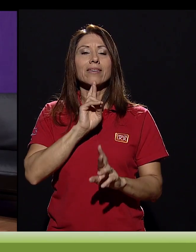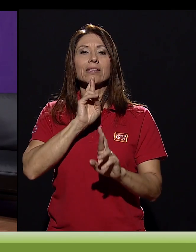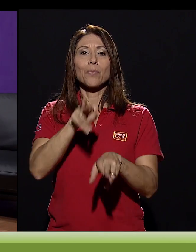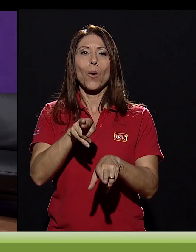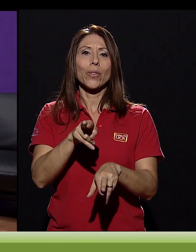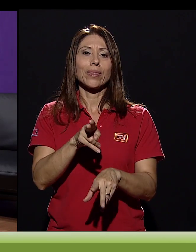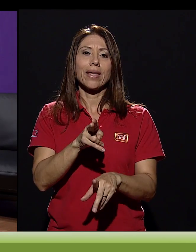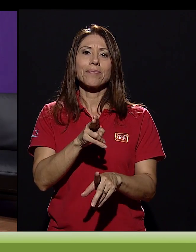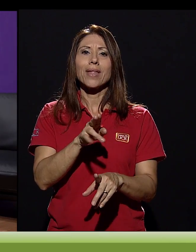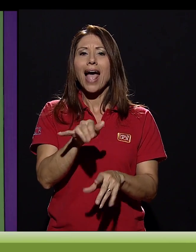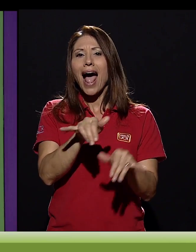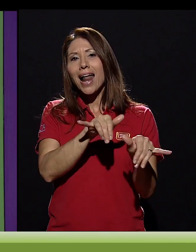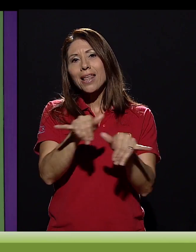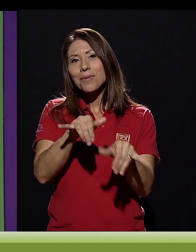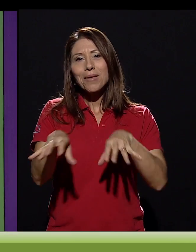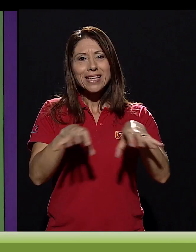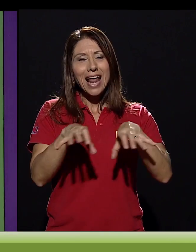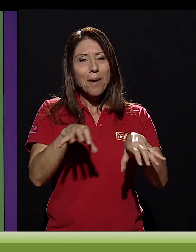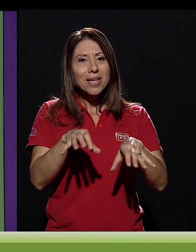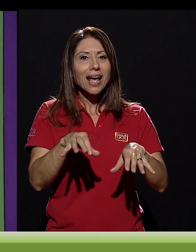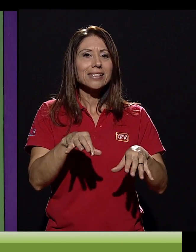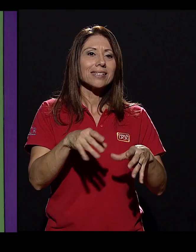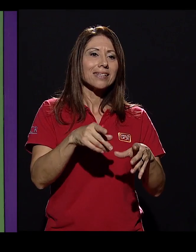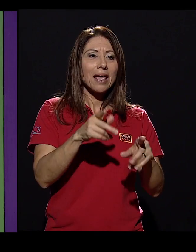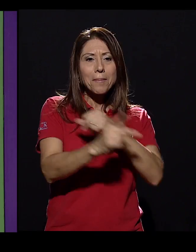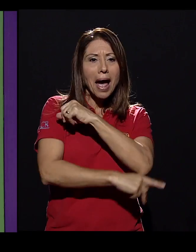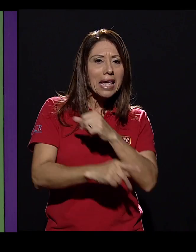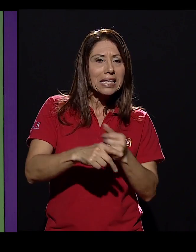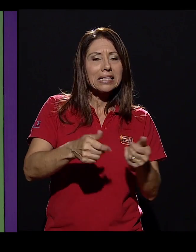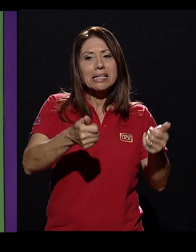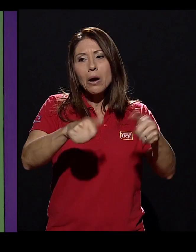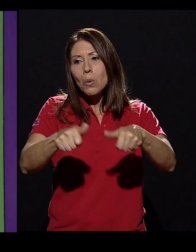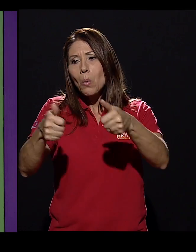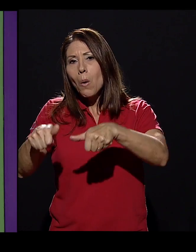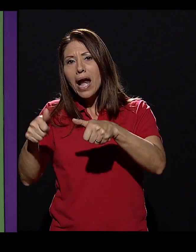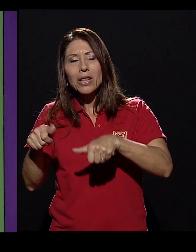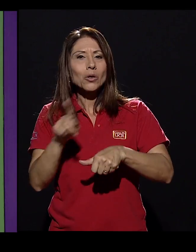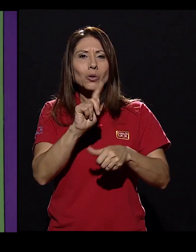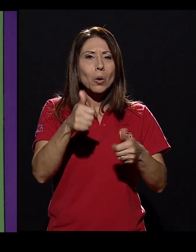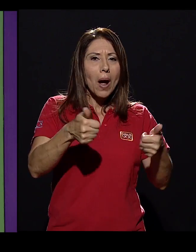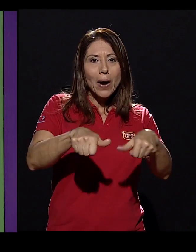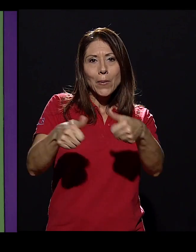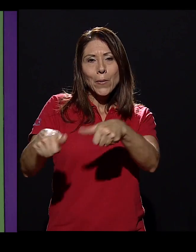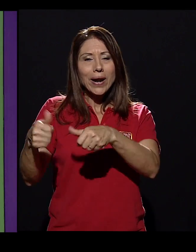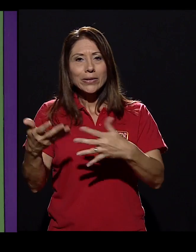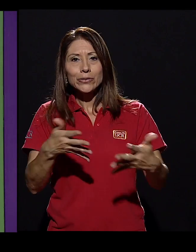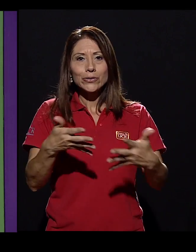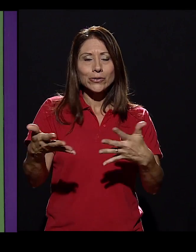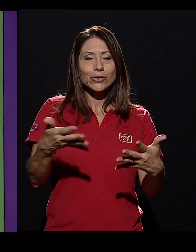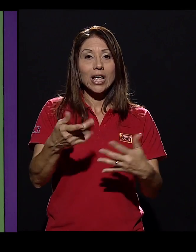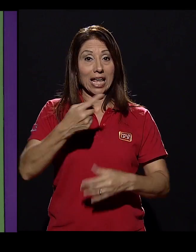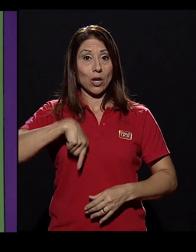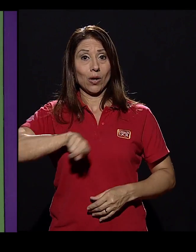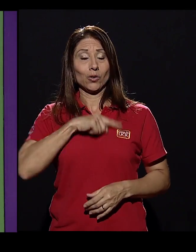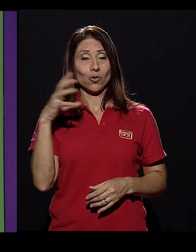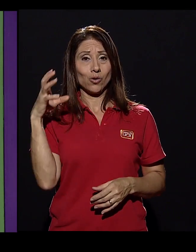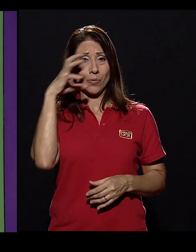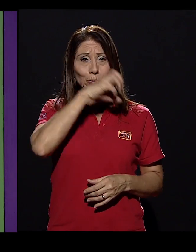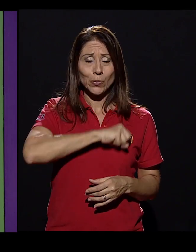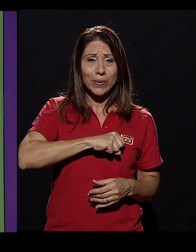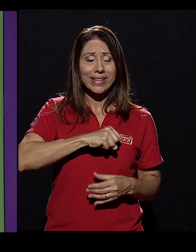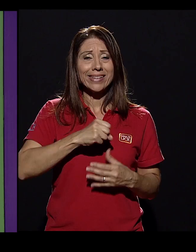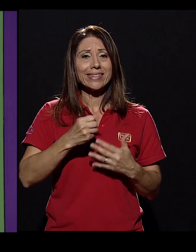mismas dinámicas de acuerdos y desacuerdos dentro de los países, y muchas veces, digamos, y es lo que podemos